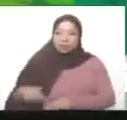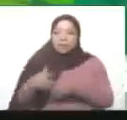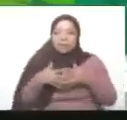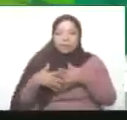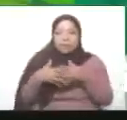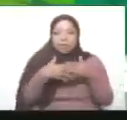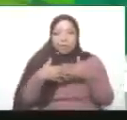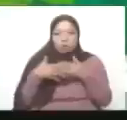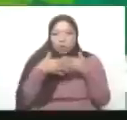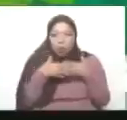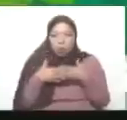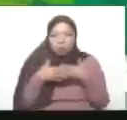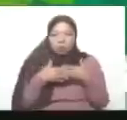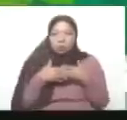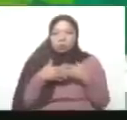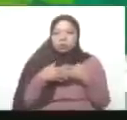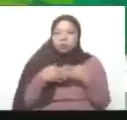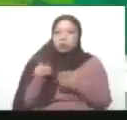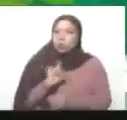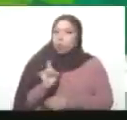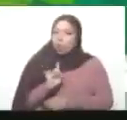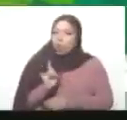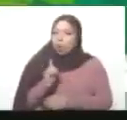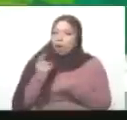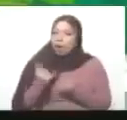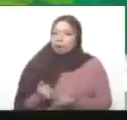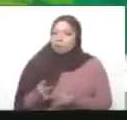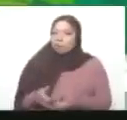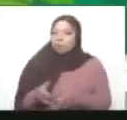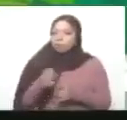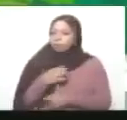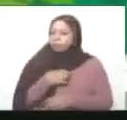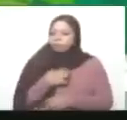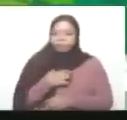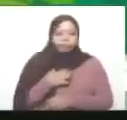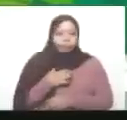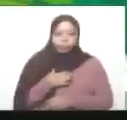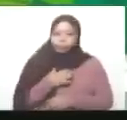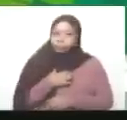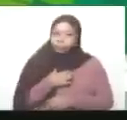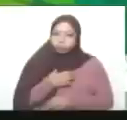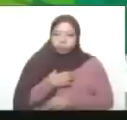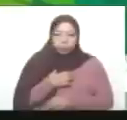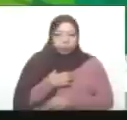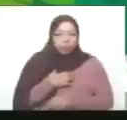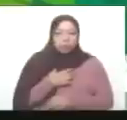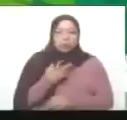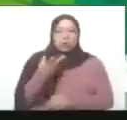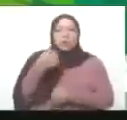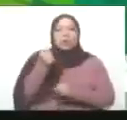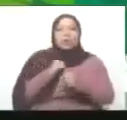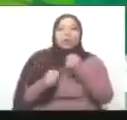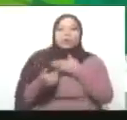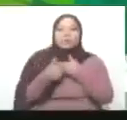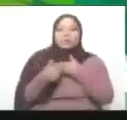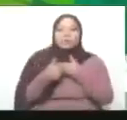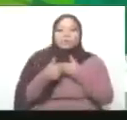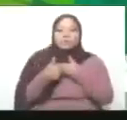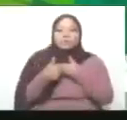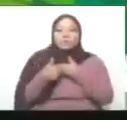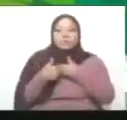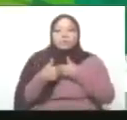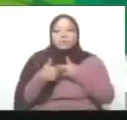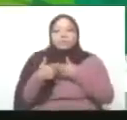declara que no van a permitir en su momento que se metan con territorio de Sudamérica